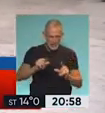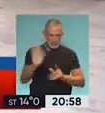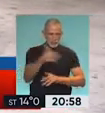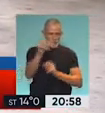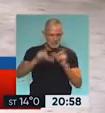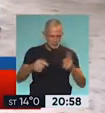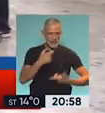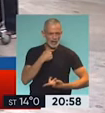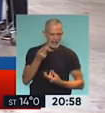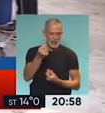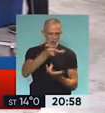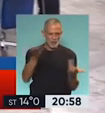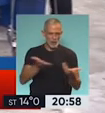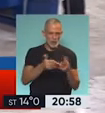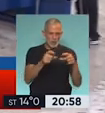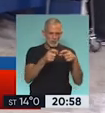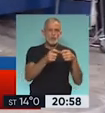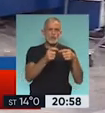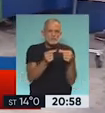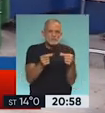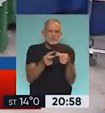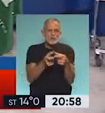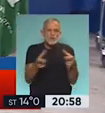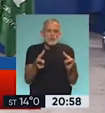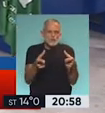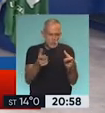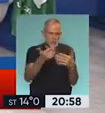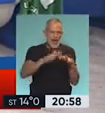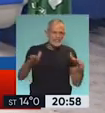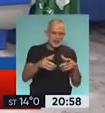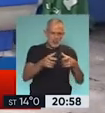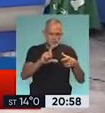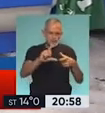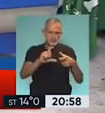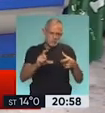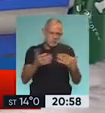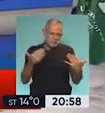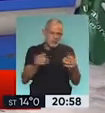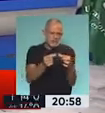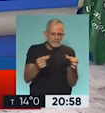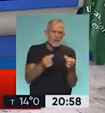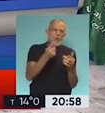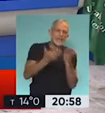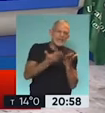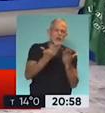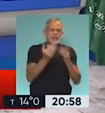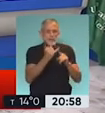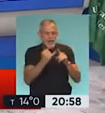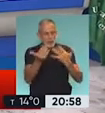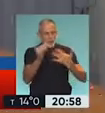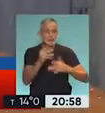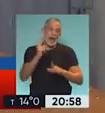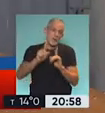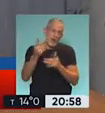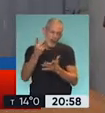de cortes y el precio es realmente muy competitivo con el de la carne de vacuna. Por lo tanto, el consumo aumentó de estas otras